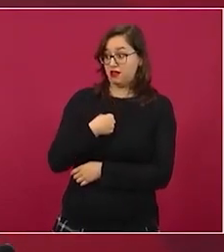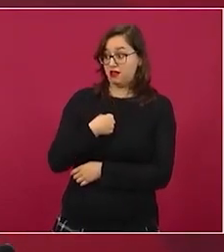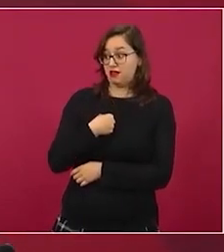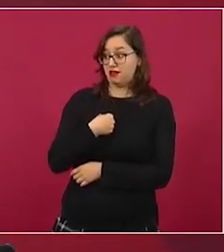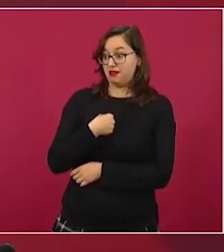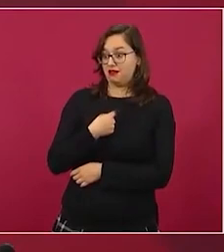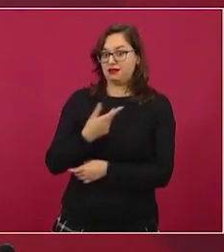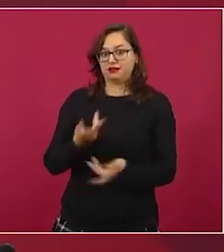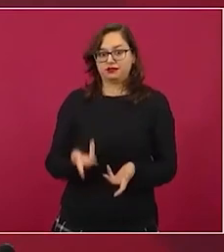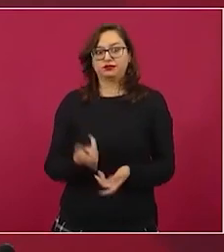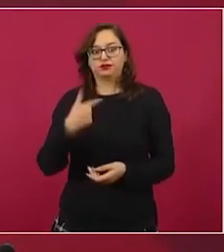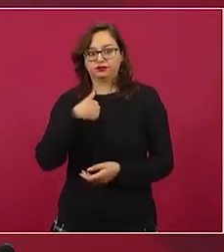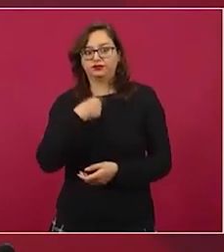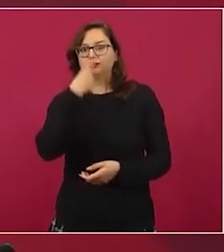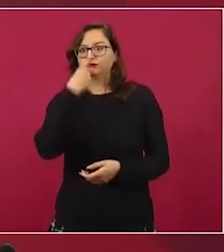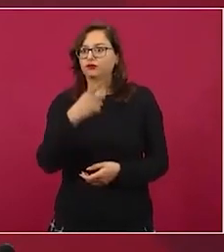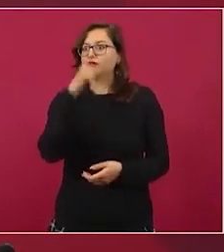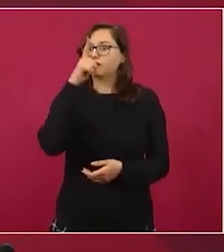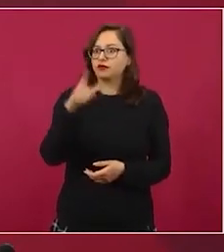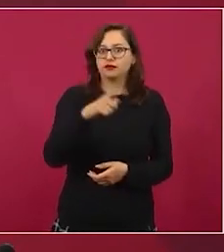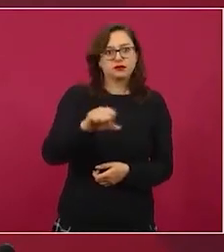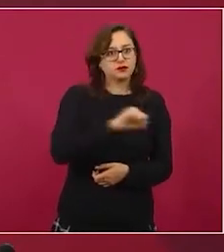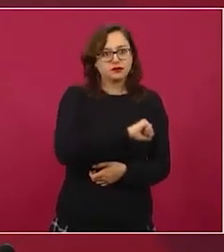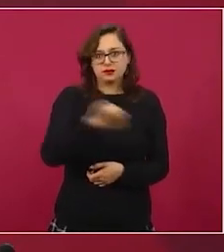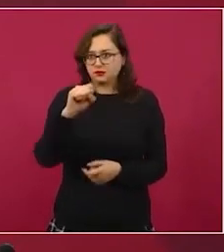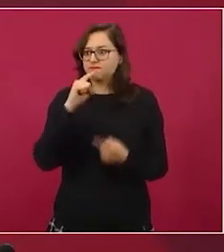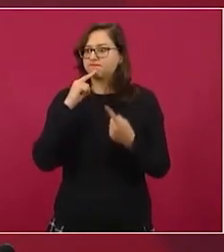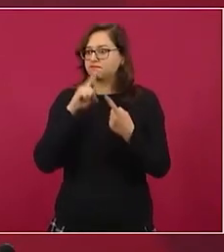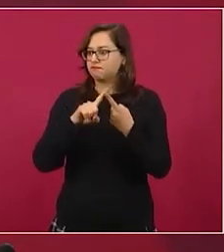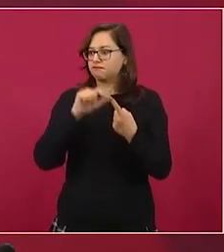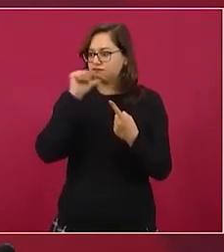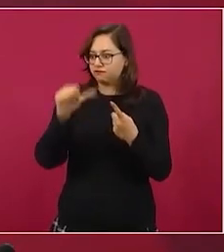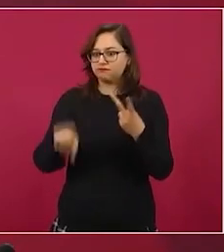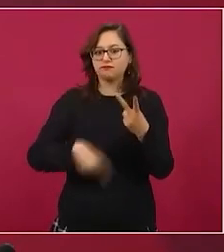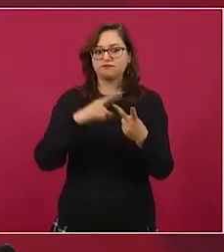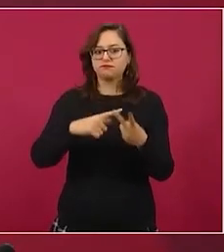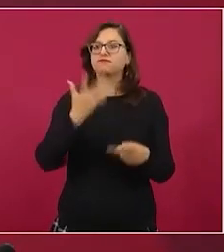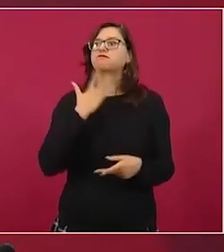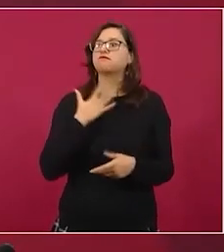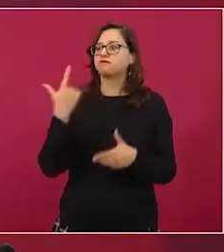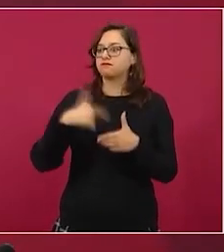va a aumentar el precio de la luz, no va a aumentar el precio de las gasolinas.